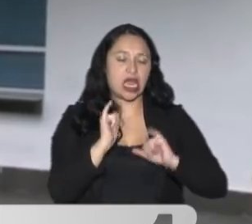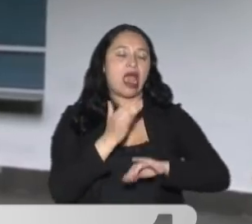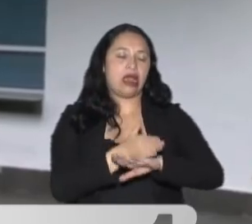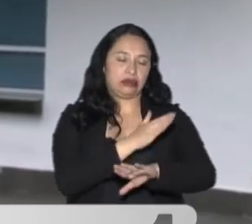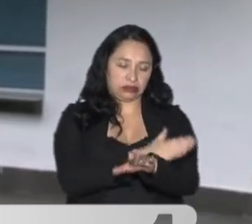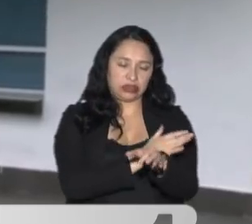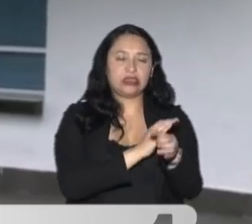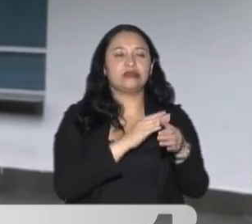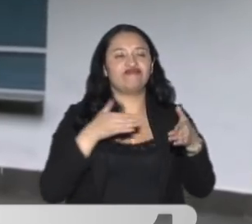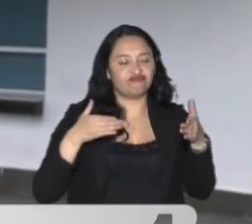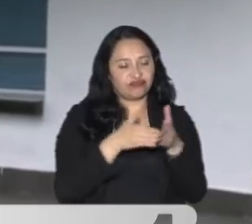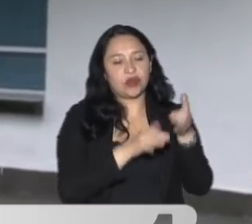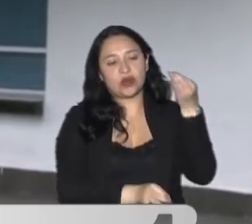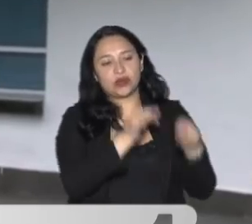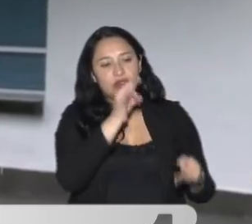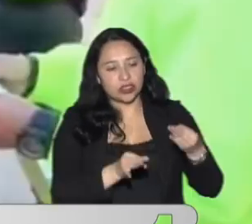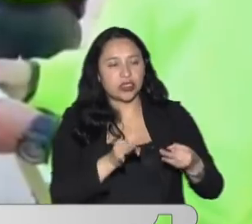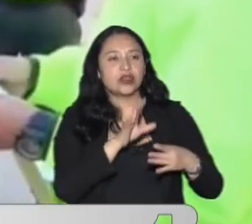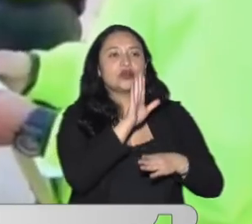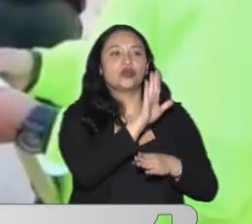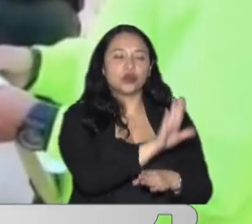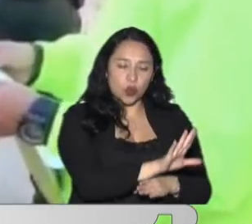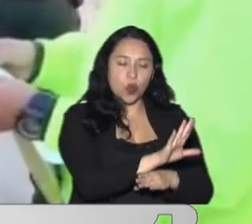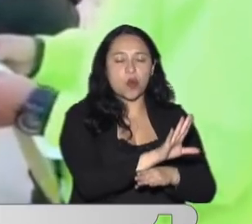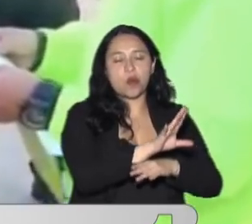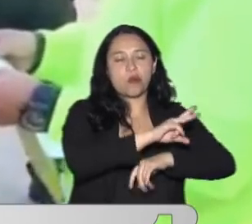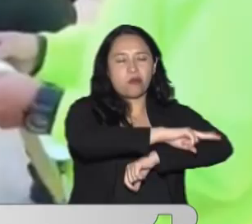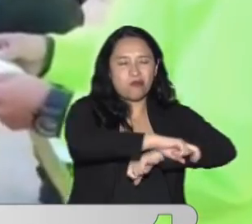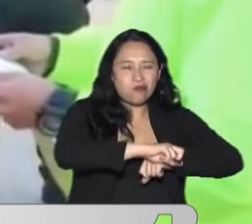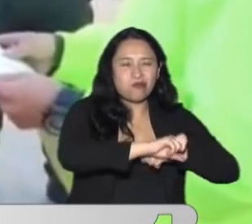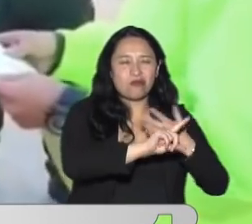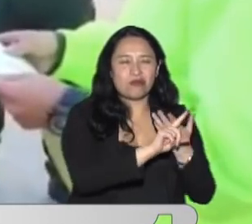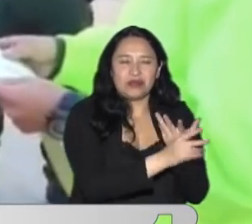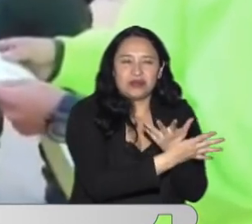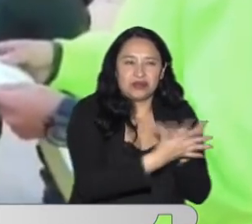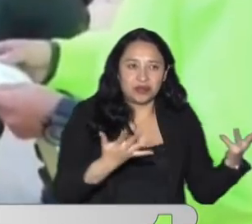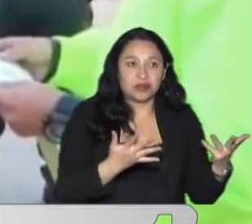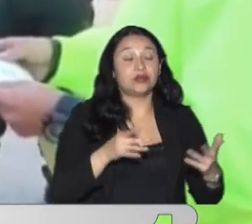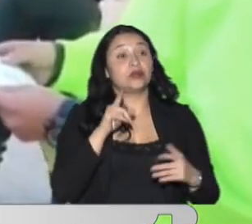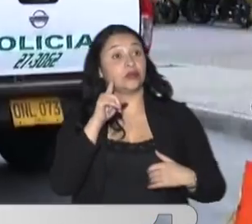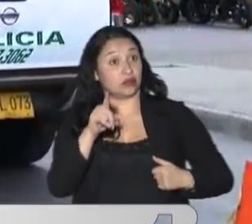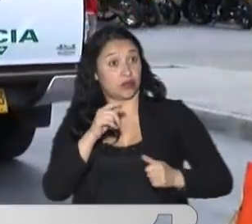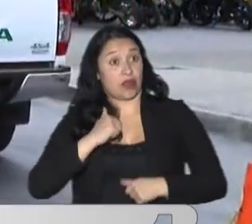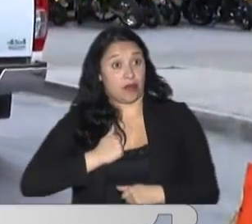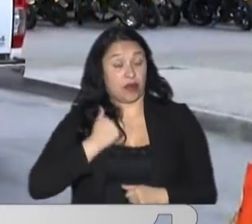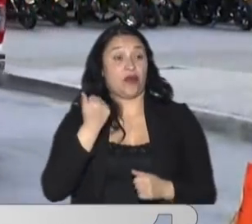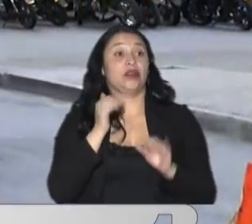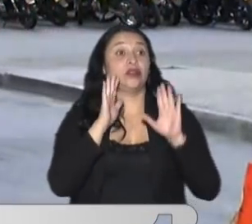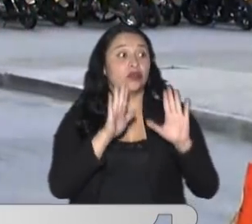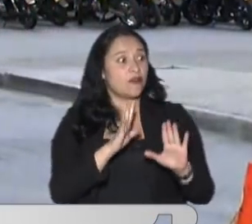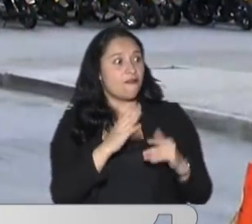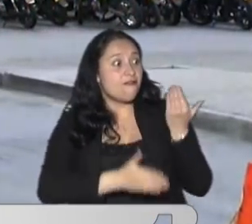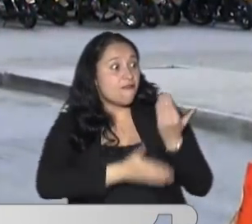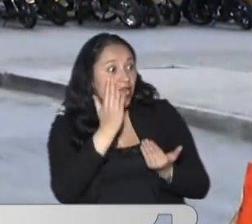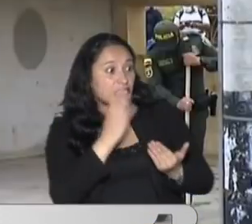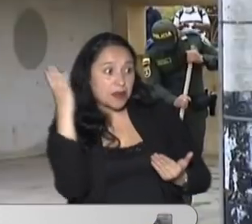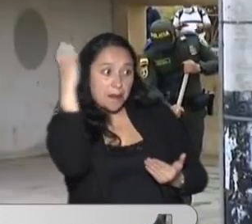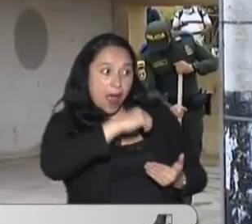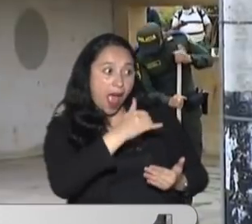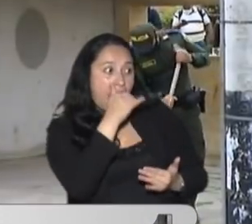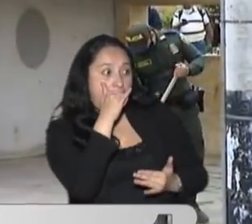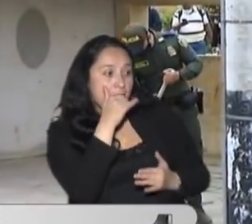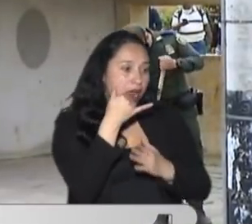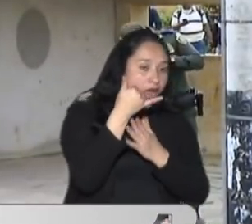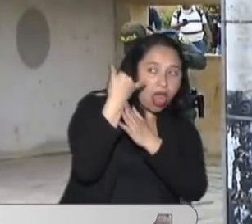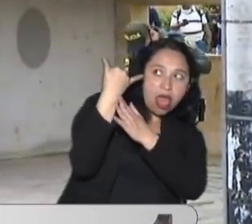delitos como el de concierto para delinquir. Los detenidos habían aprovechado un lugar donde no eran detectados fácilmente por las cámaras de seguridad